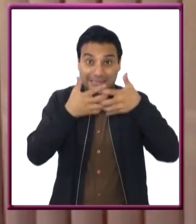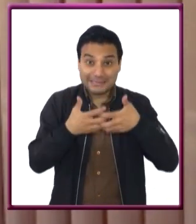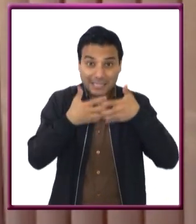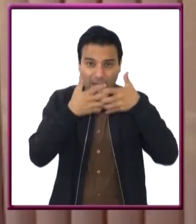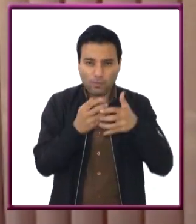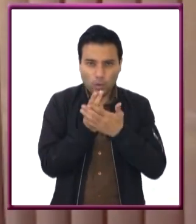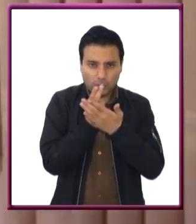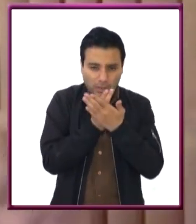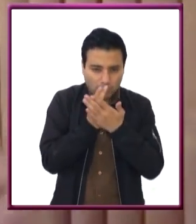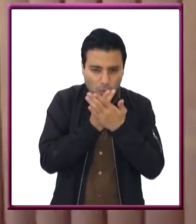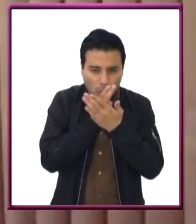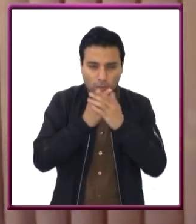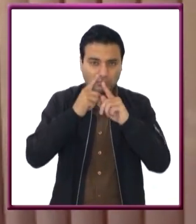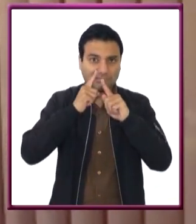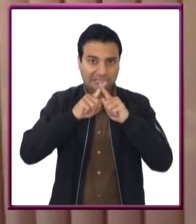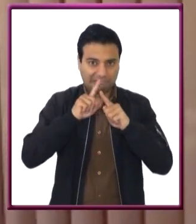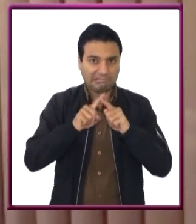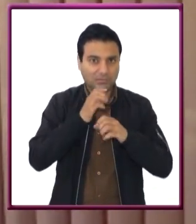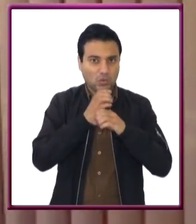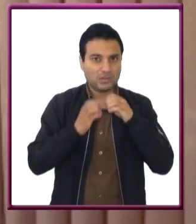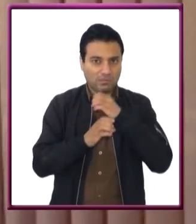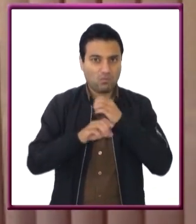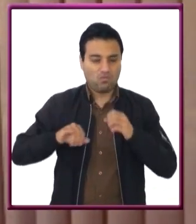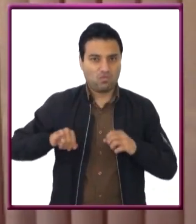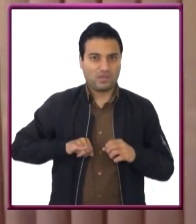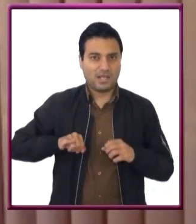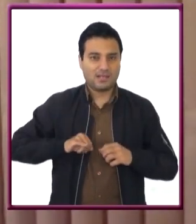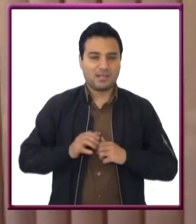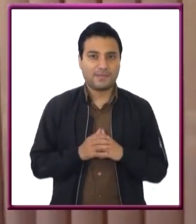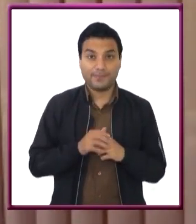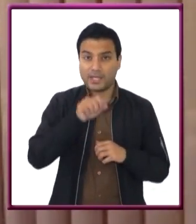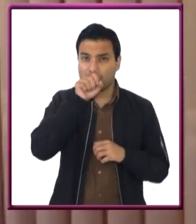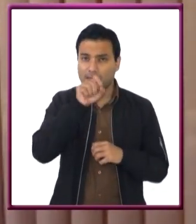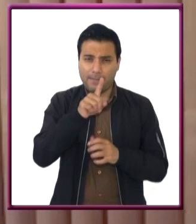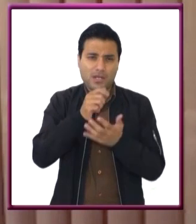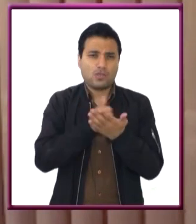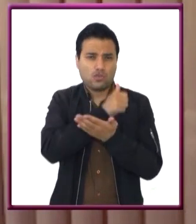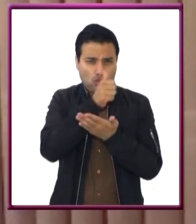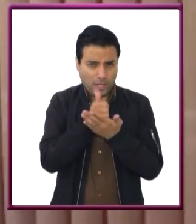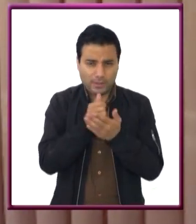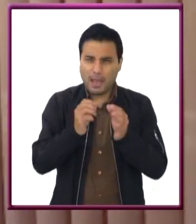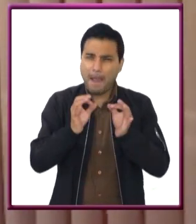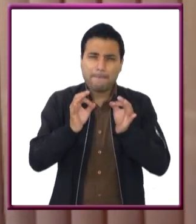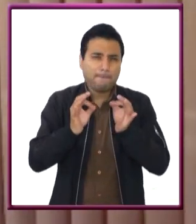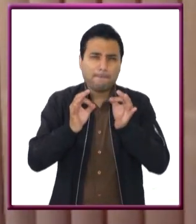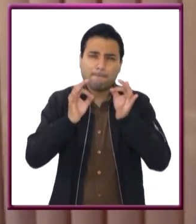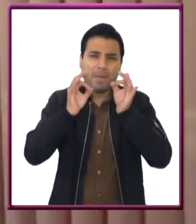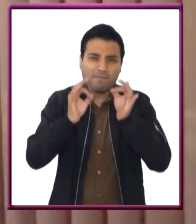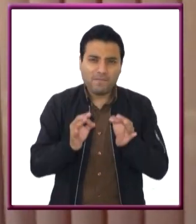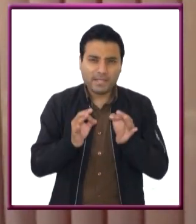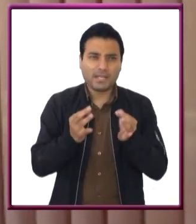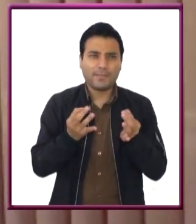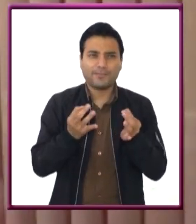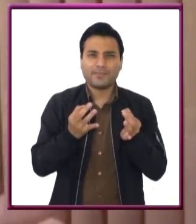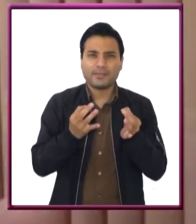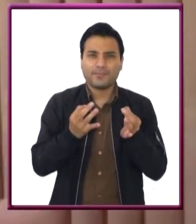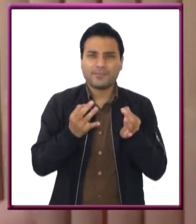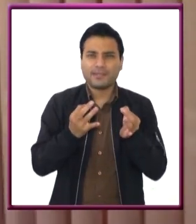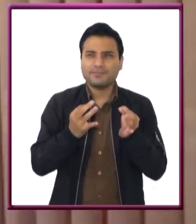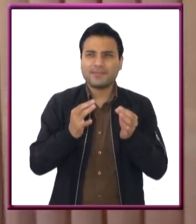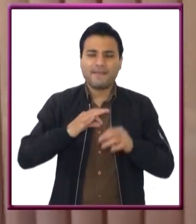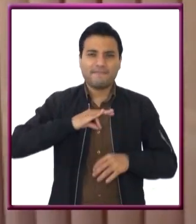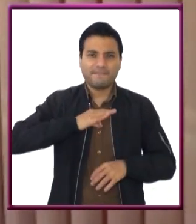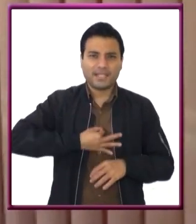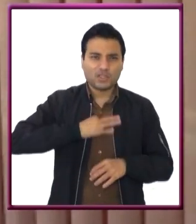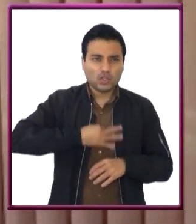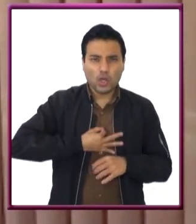cerebro. Y bueno, entre otras cosas muy interesantes, también diseñó una ciudad perfecta que estuviera libre de